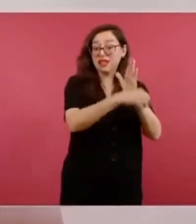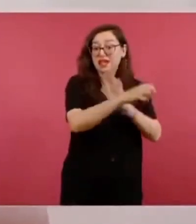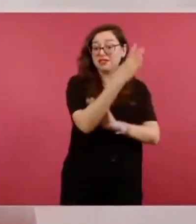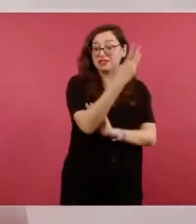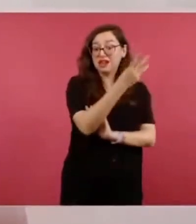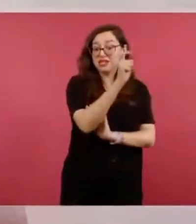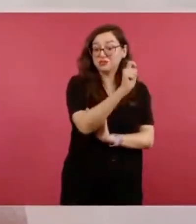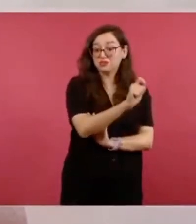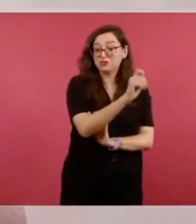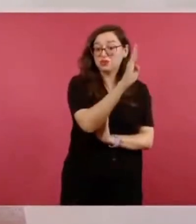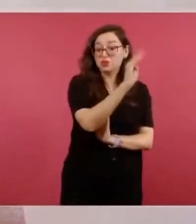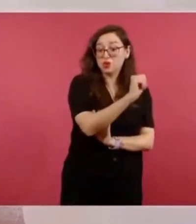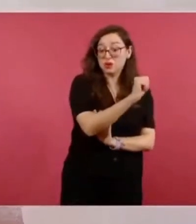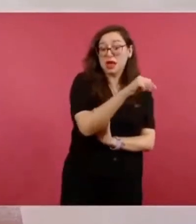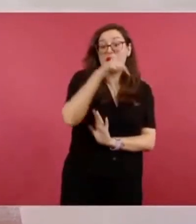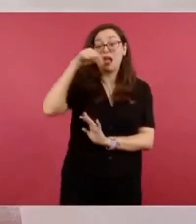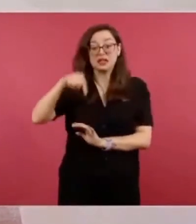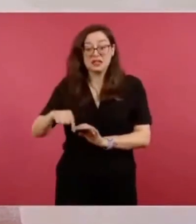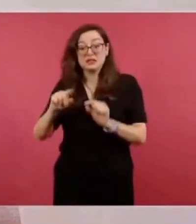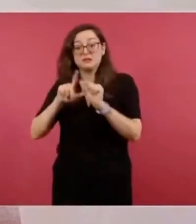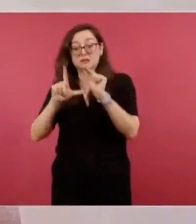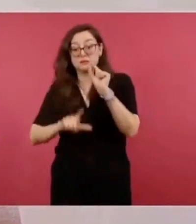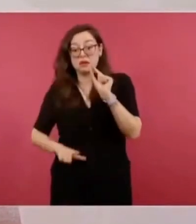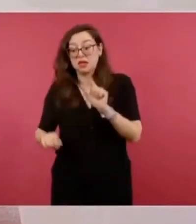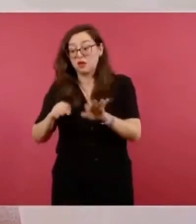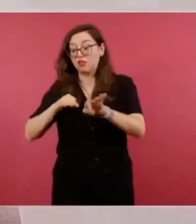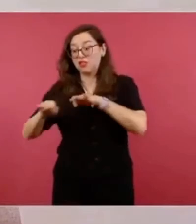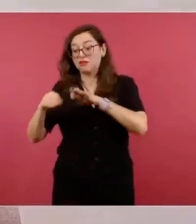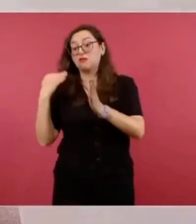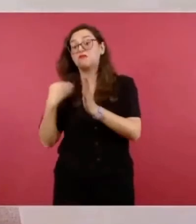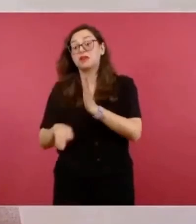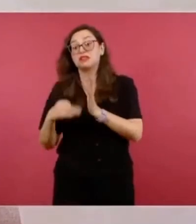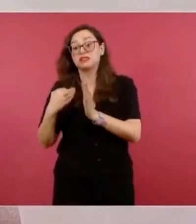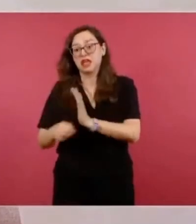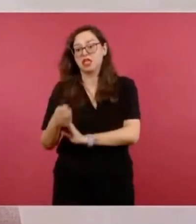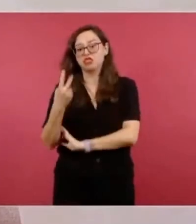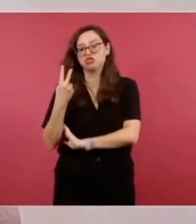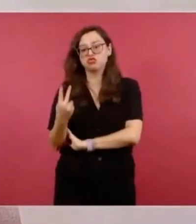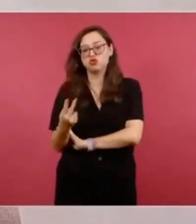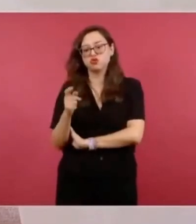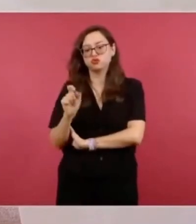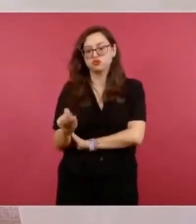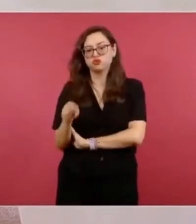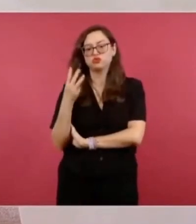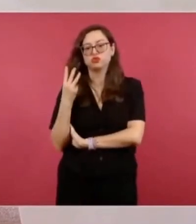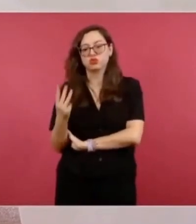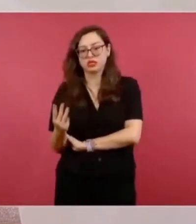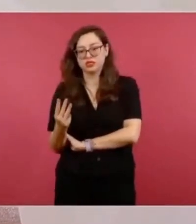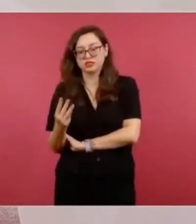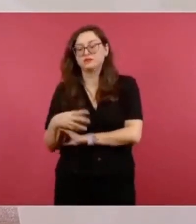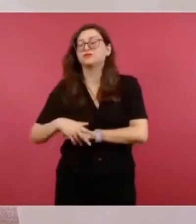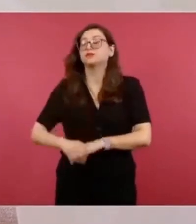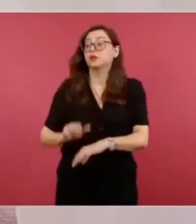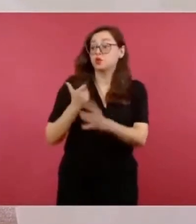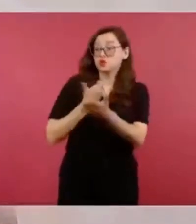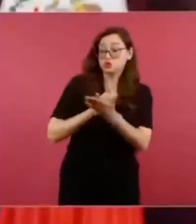de 2.3. Casi tenemos empleo pleno. Han aumentado los salarios